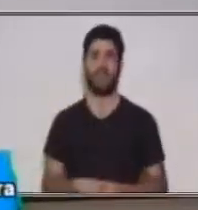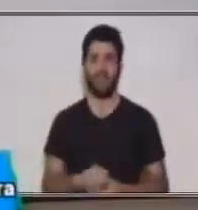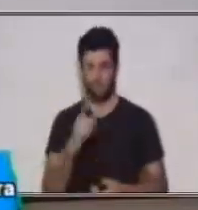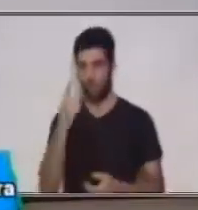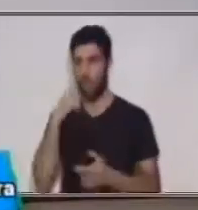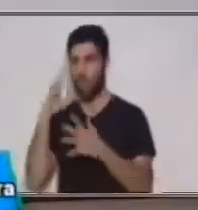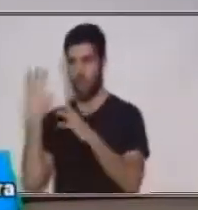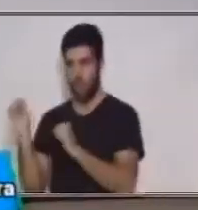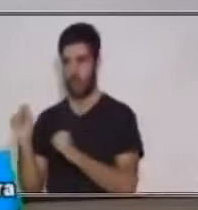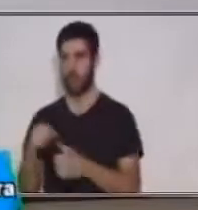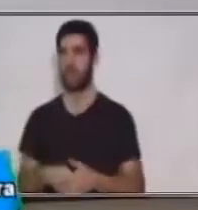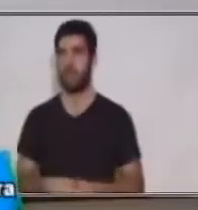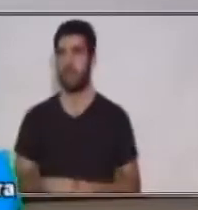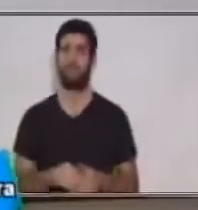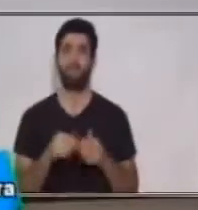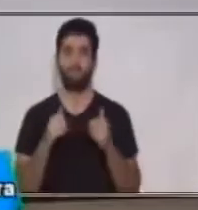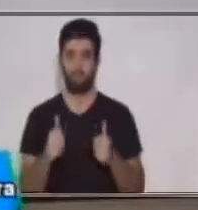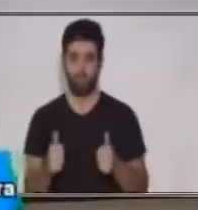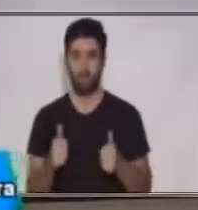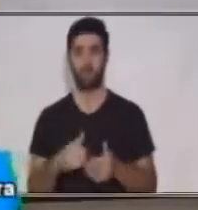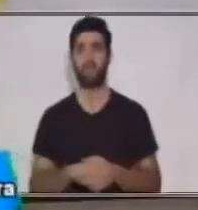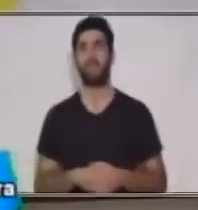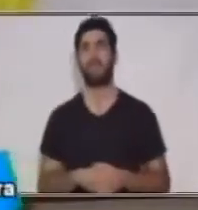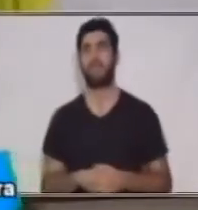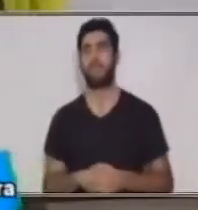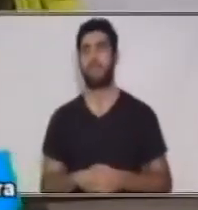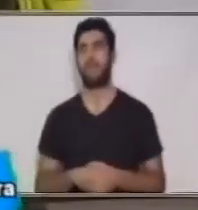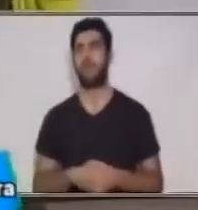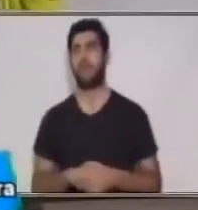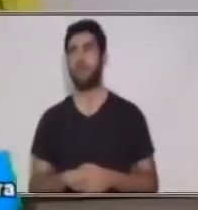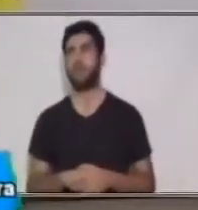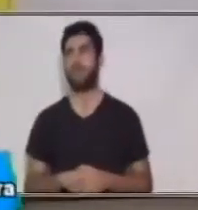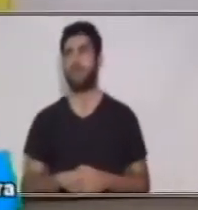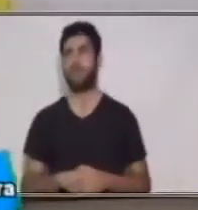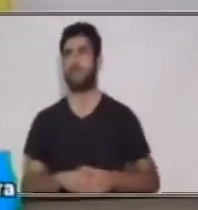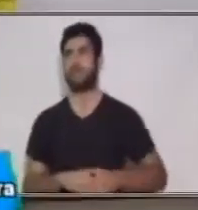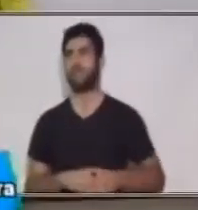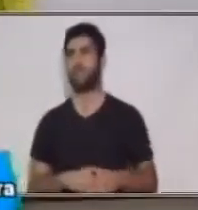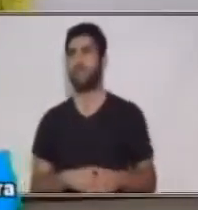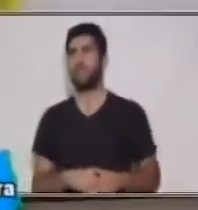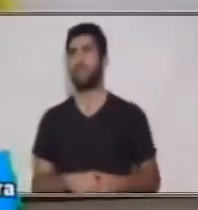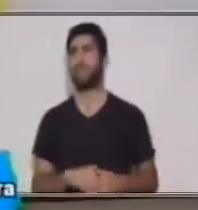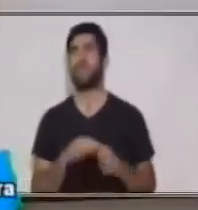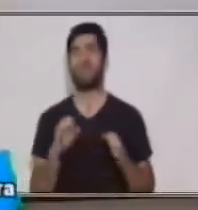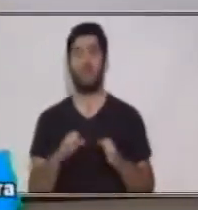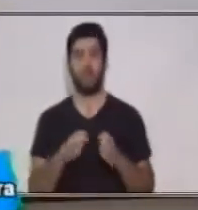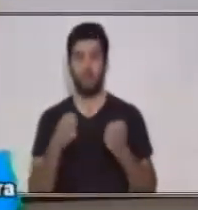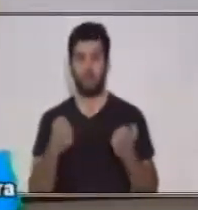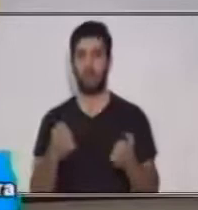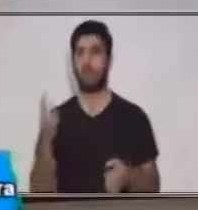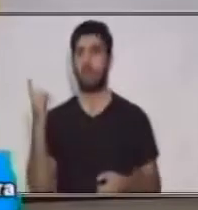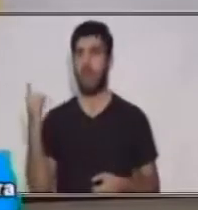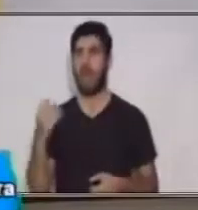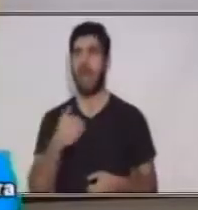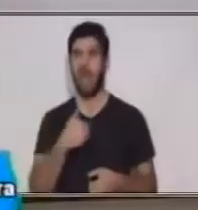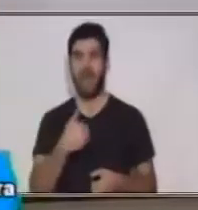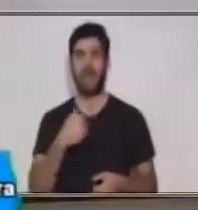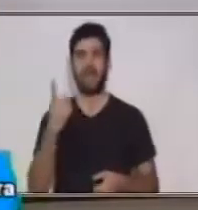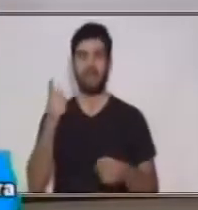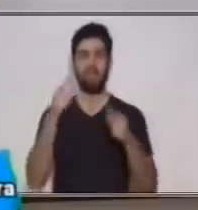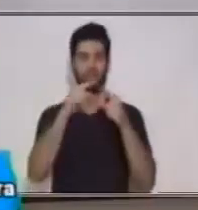cuenta? Muy bien. Entonces, dice que los morfemas tienen derivaciones.